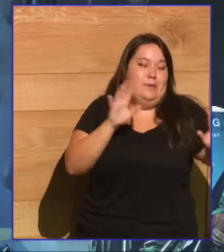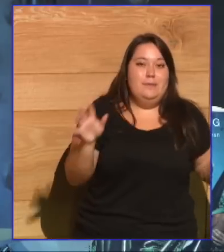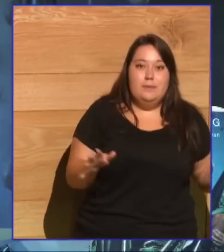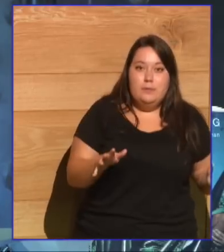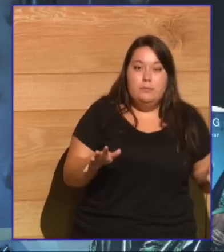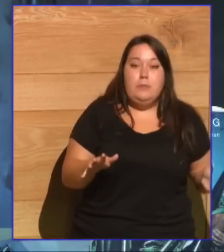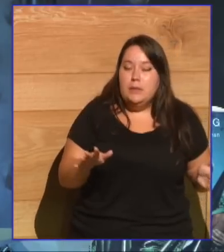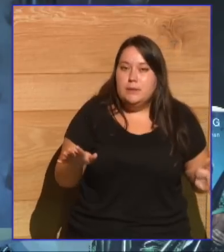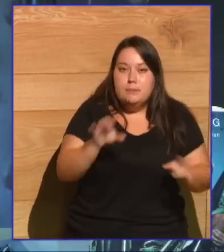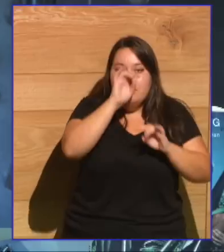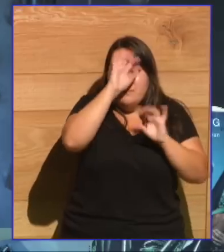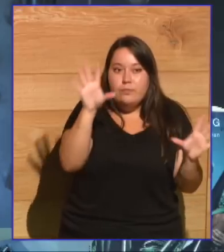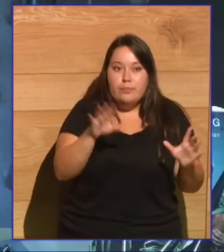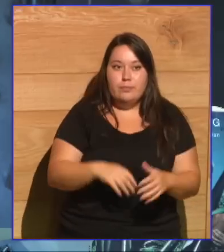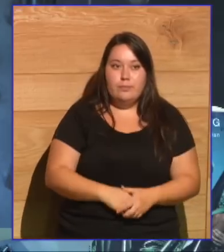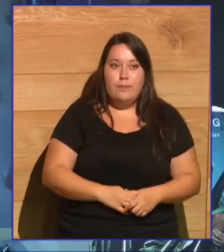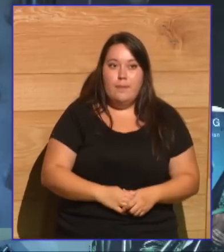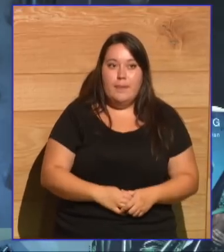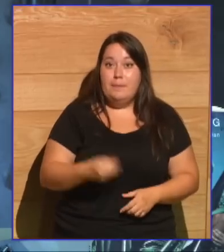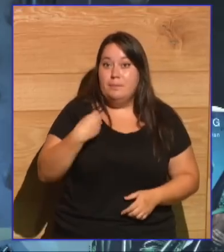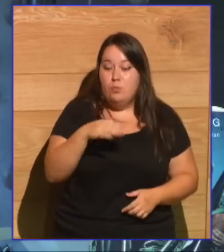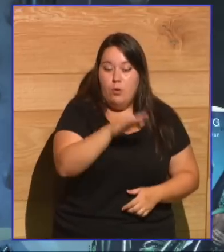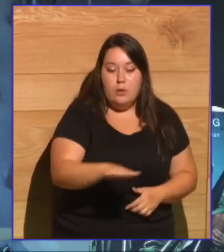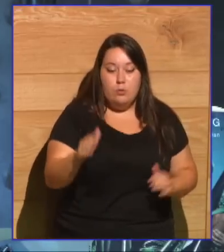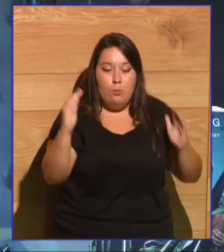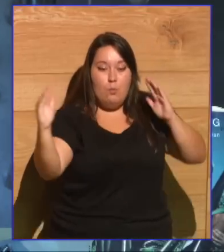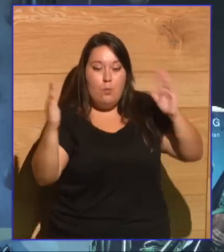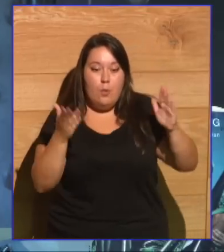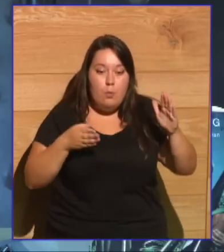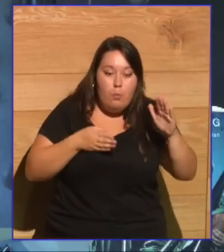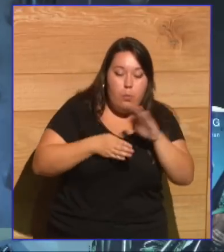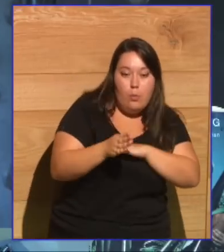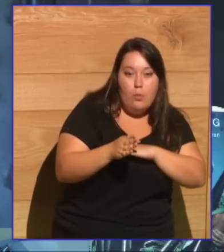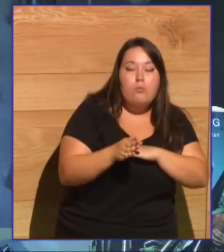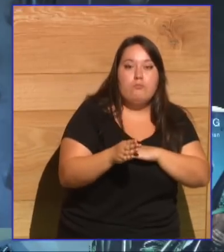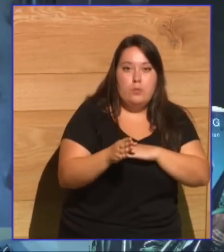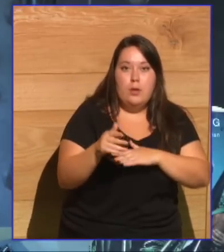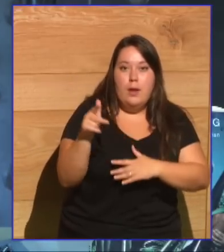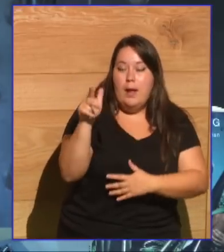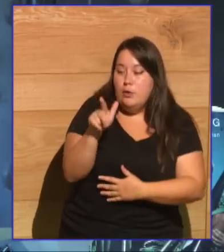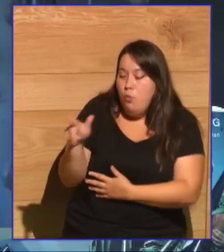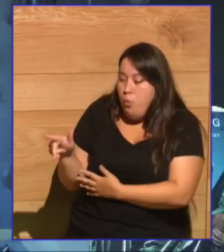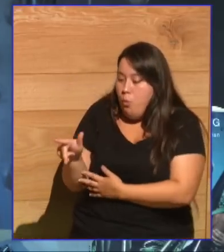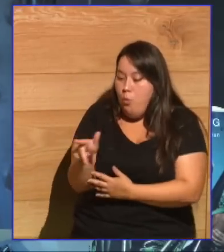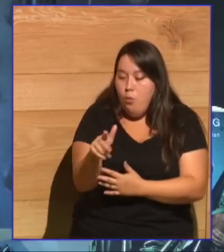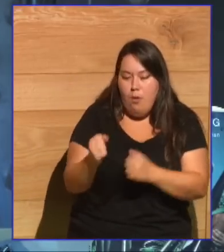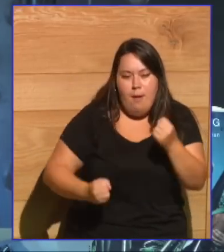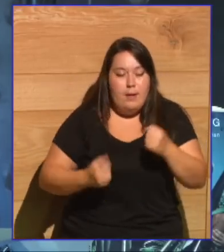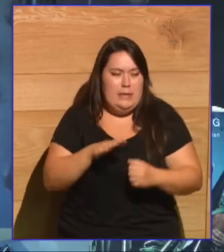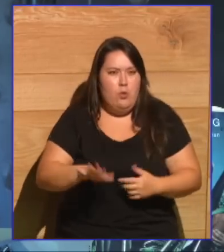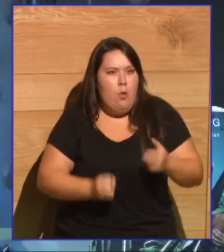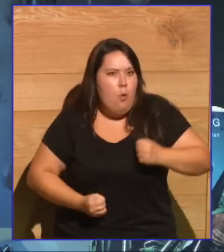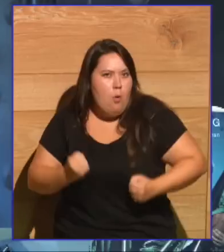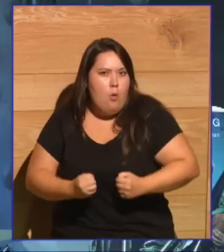es impresionante como las escenas de los niños entrando de puesta en escena la cámara como sigue a los niños corriendo salen de